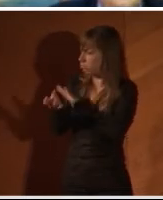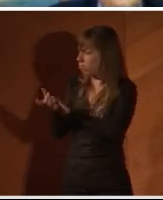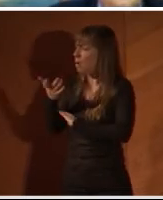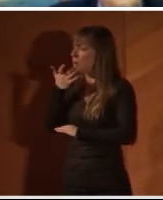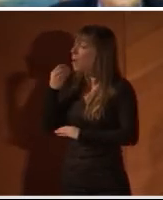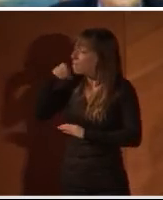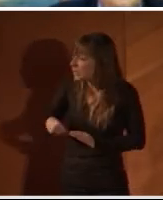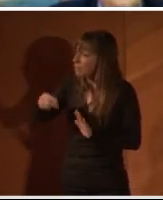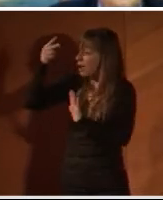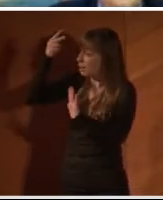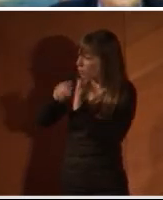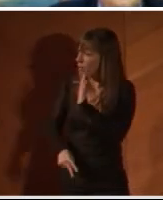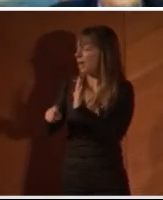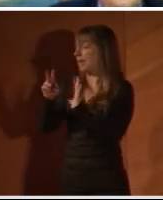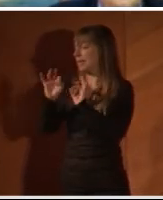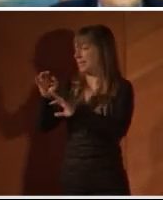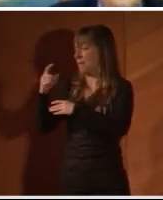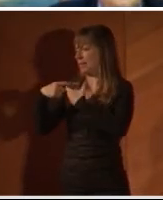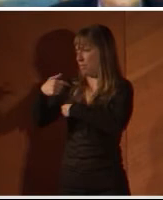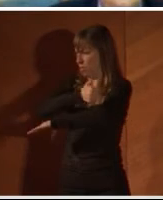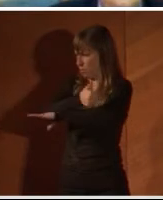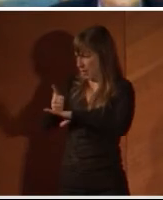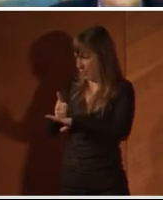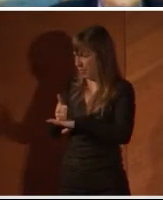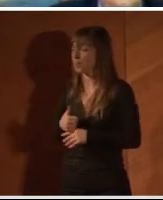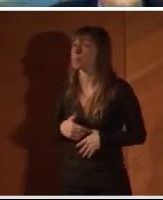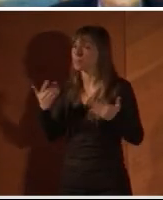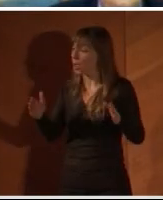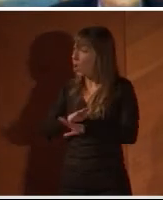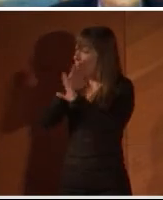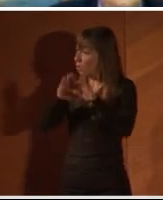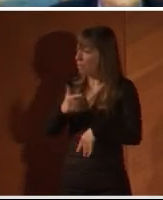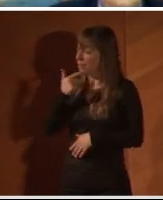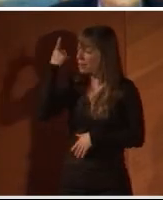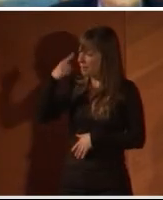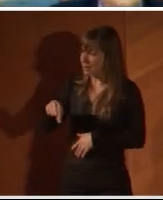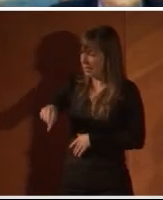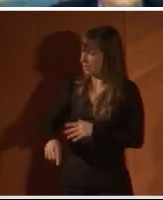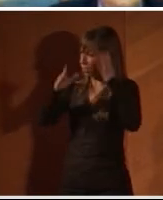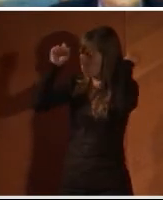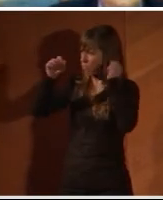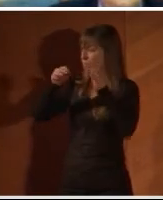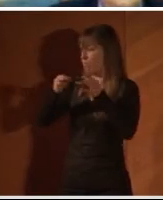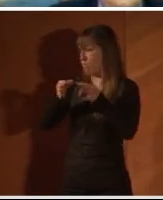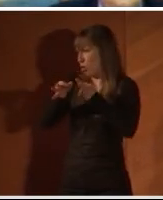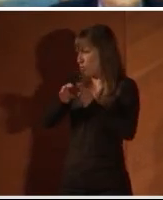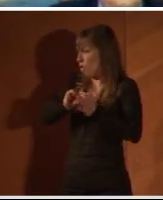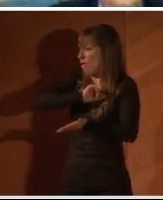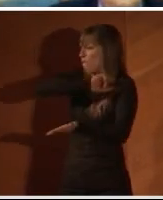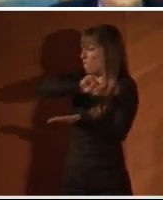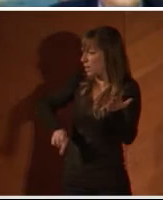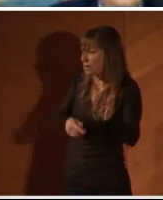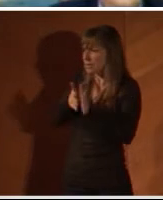Ordenanza de Participación Ciudadana. Para finalizar, quiero decir que la firma de este protocolo debe ser un inicio en la colaboración, coordinación e